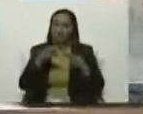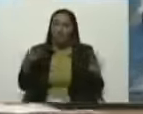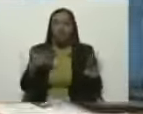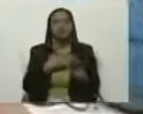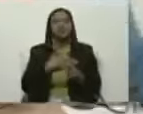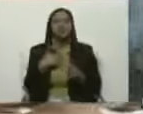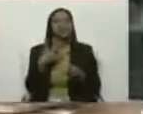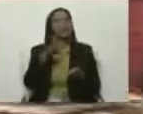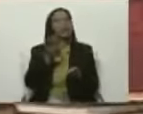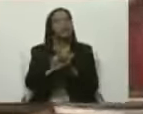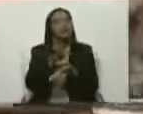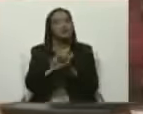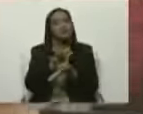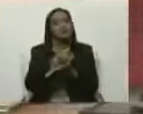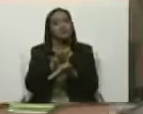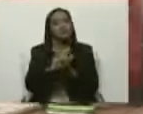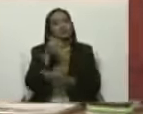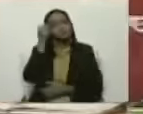estabilidad.